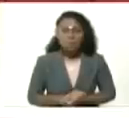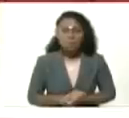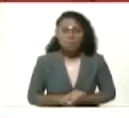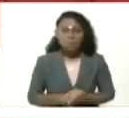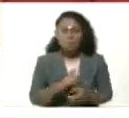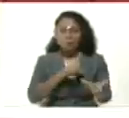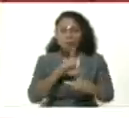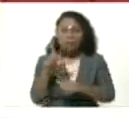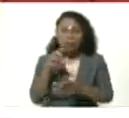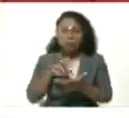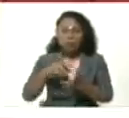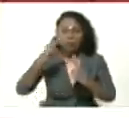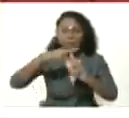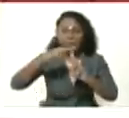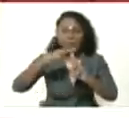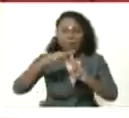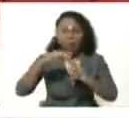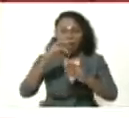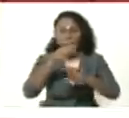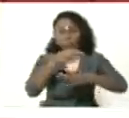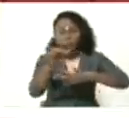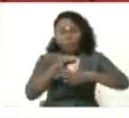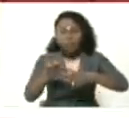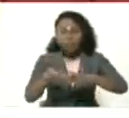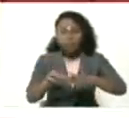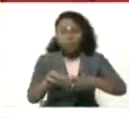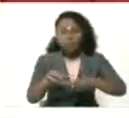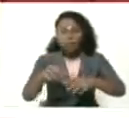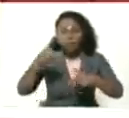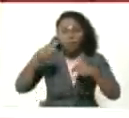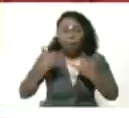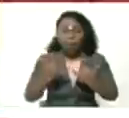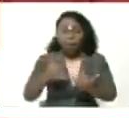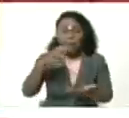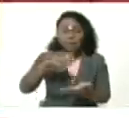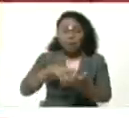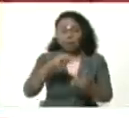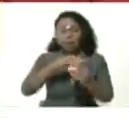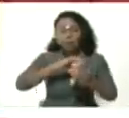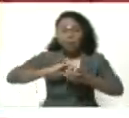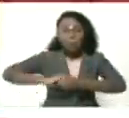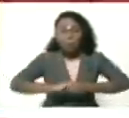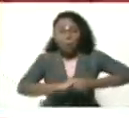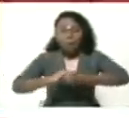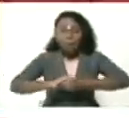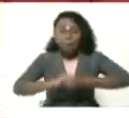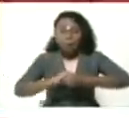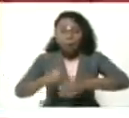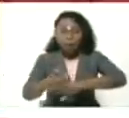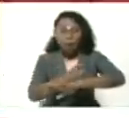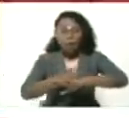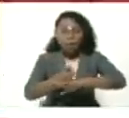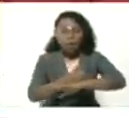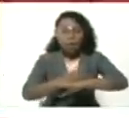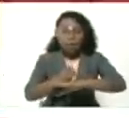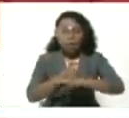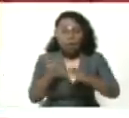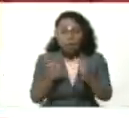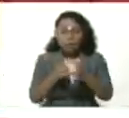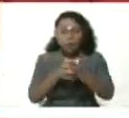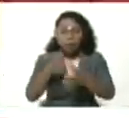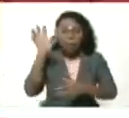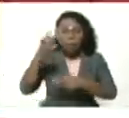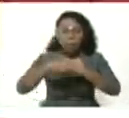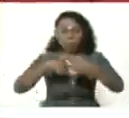Listo el estado Táchira. Municipio, estado Trujillo, candidato a la gobernación del Bloque de la Patria y de la